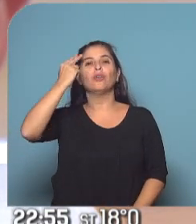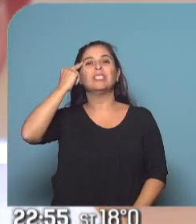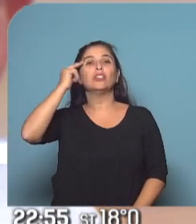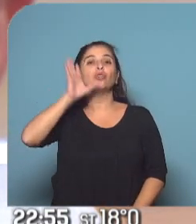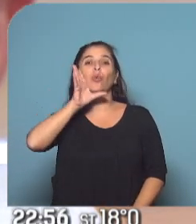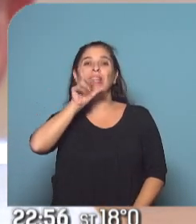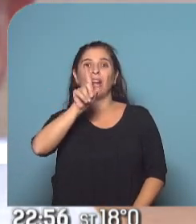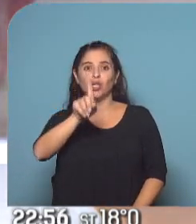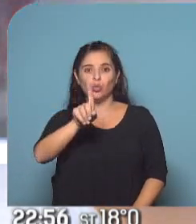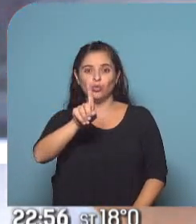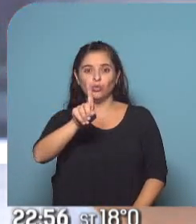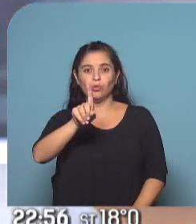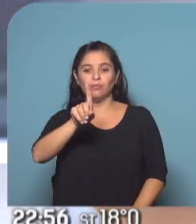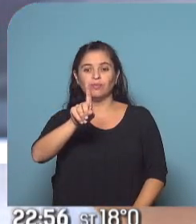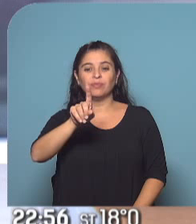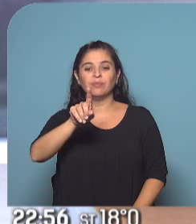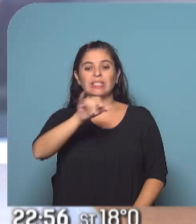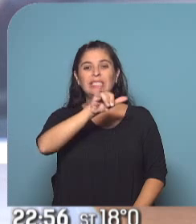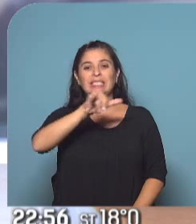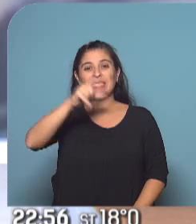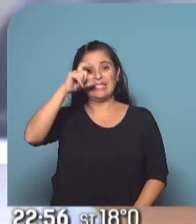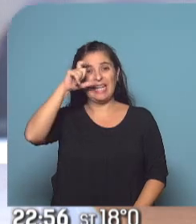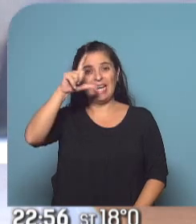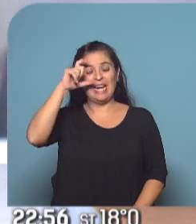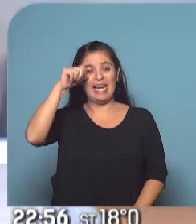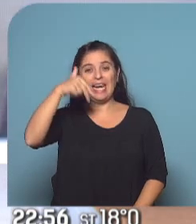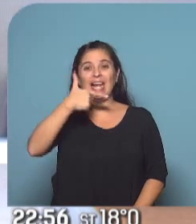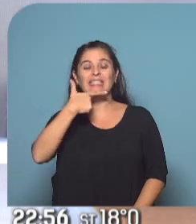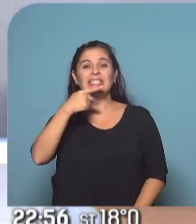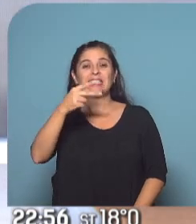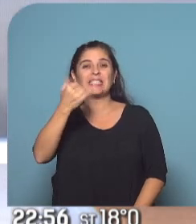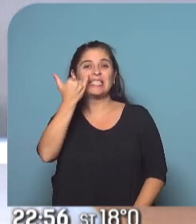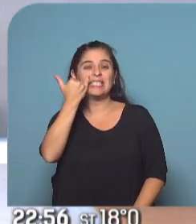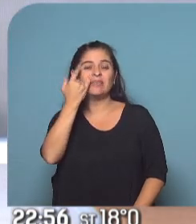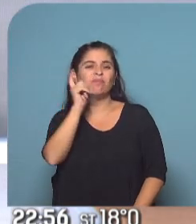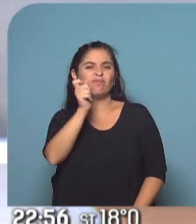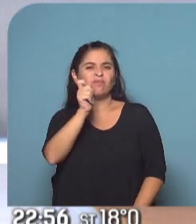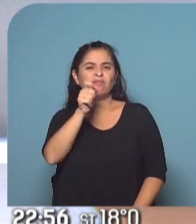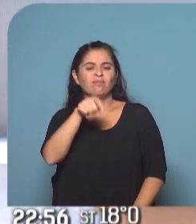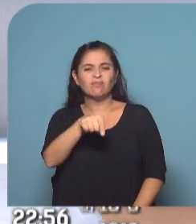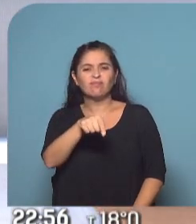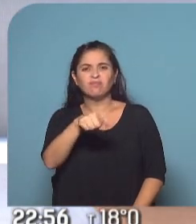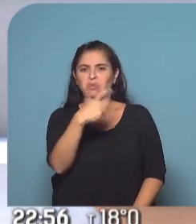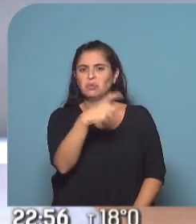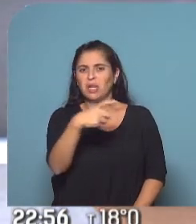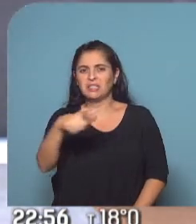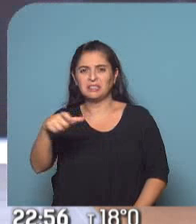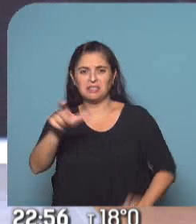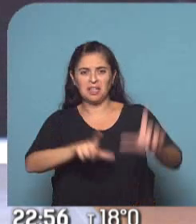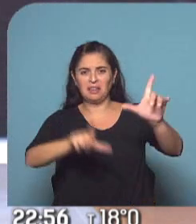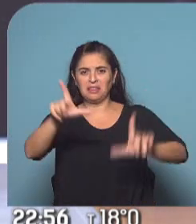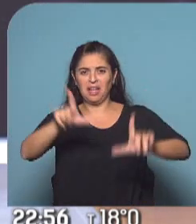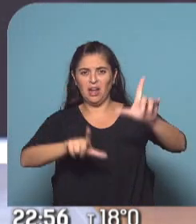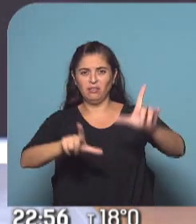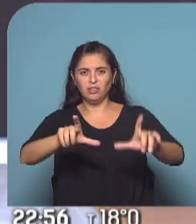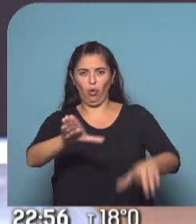Volodymyr Zelensky. Volodymyr Zelensky, conocido por una serie de televisión, Servidor Público, en la cual inclusive